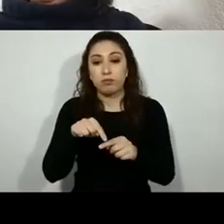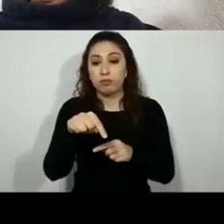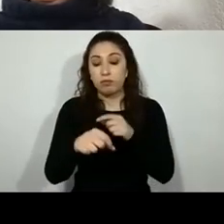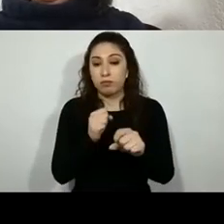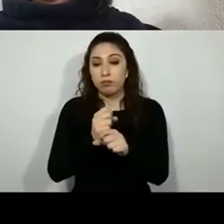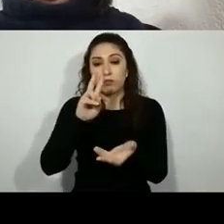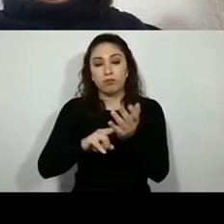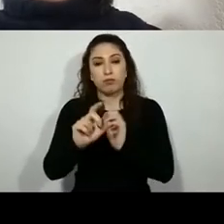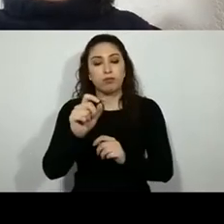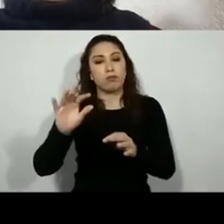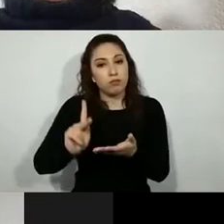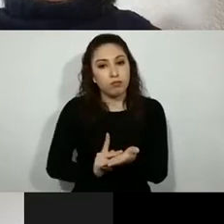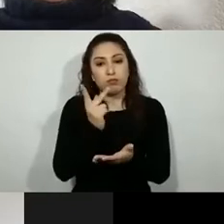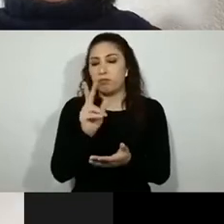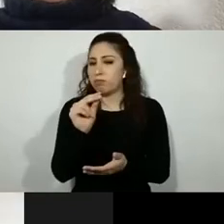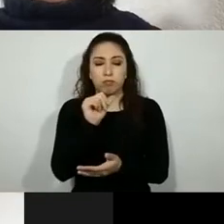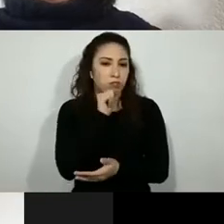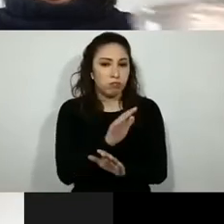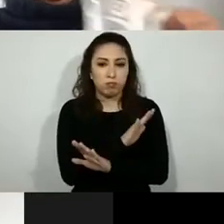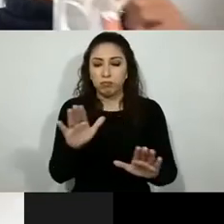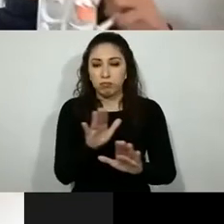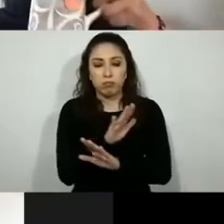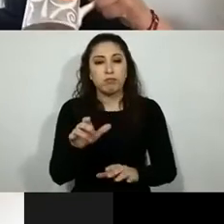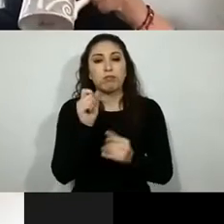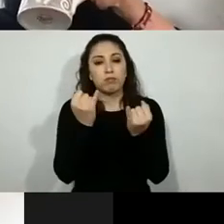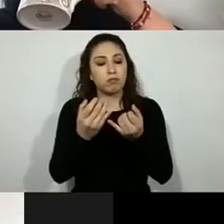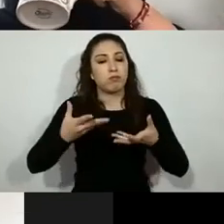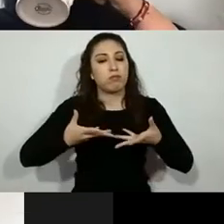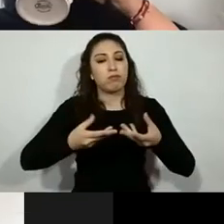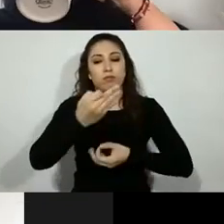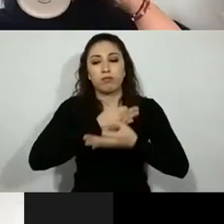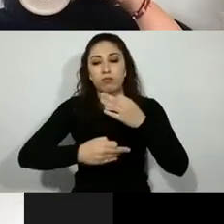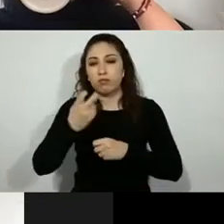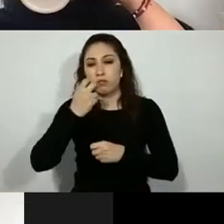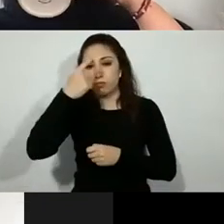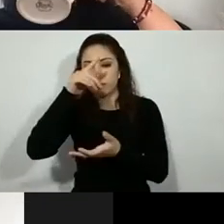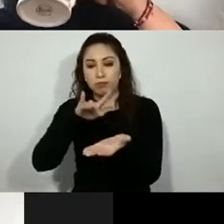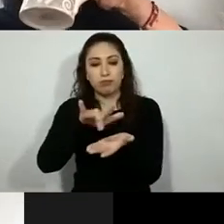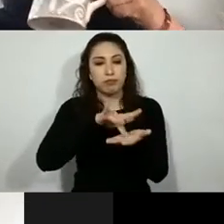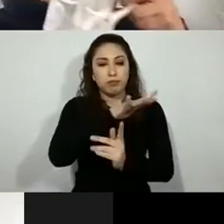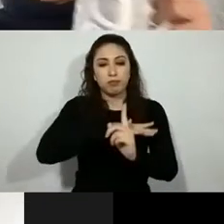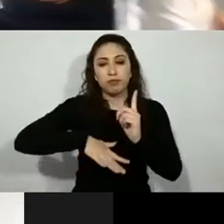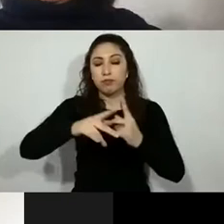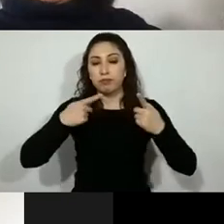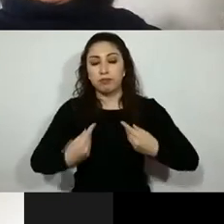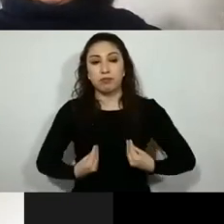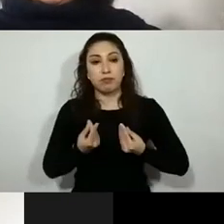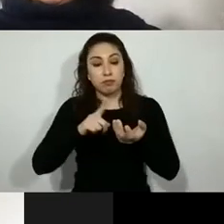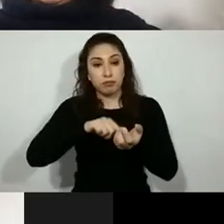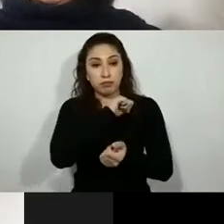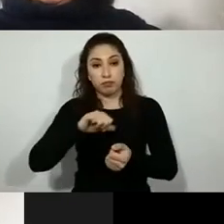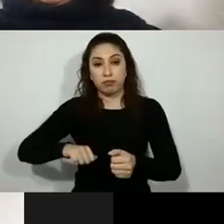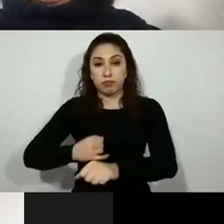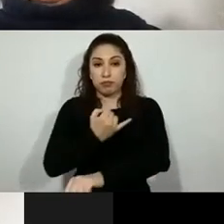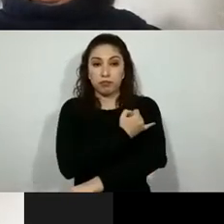ocurrirá. Ejerceremos todos los recursos en favor de los habitantes de Iztapalapa. Ello a pesar de la situación